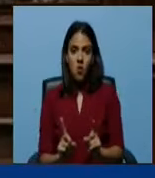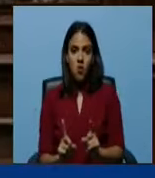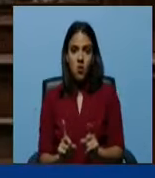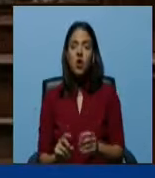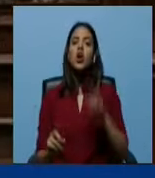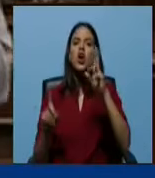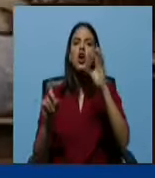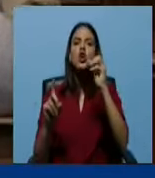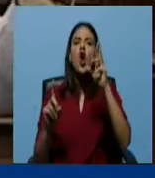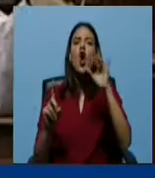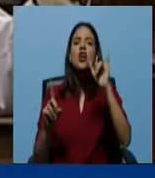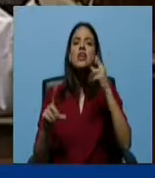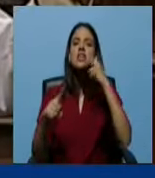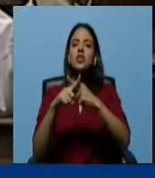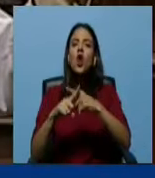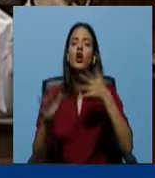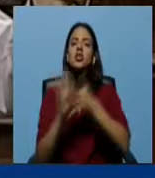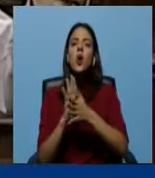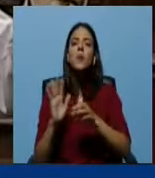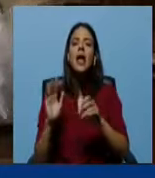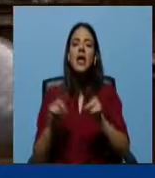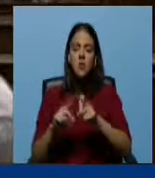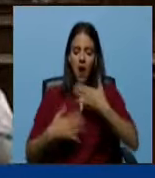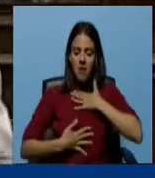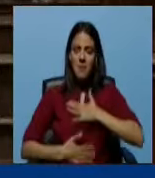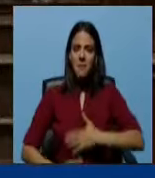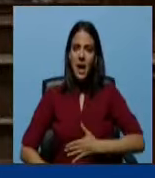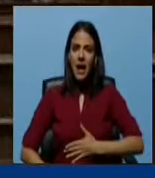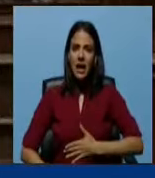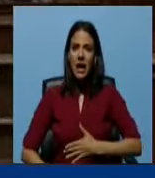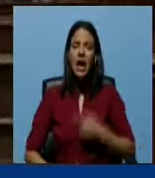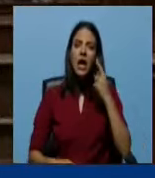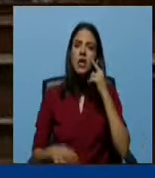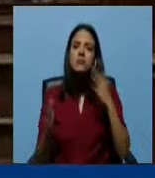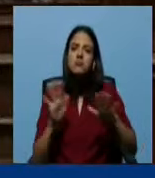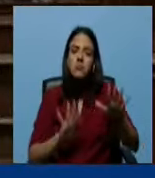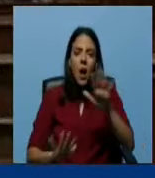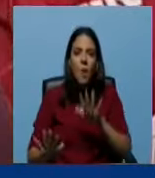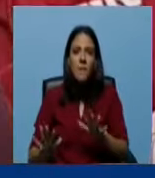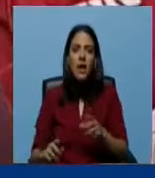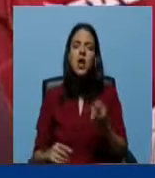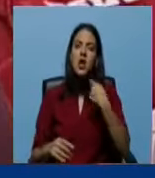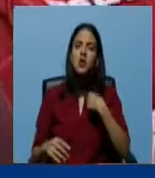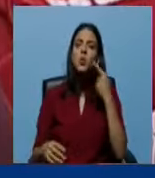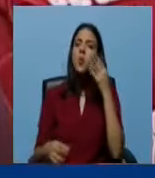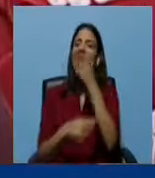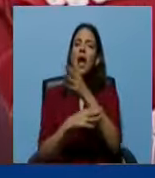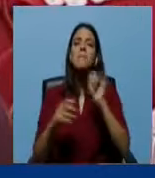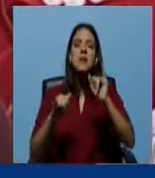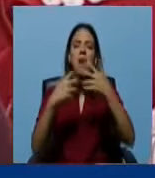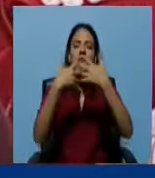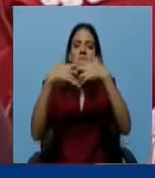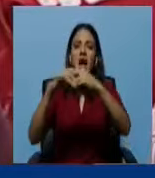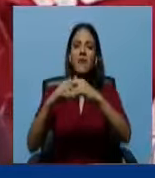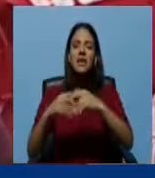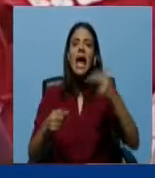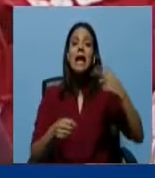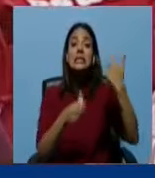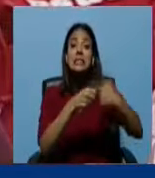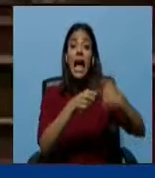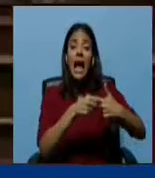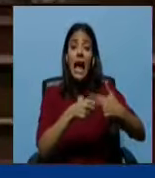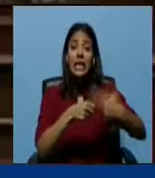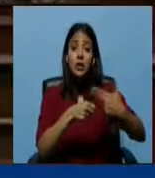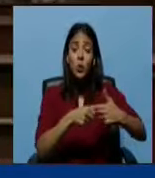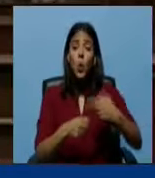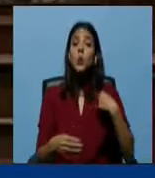Rory, en Chacaito había una fábrica de... Todavía. Y uno iba a la fábrica, no, en Chacaito esta. Y ahí yo fui con